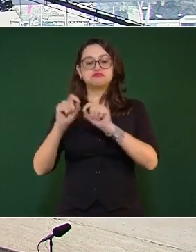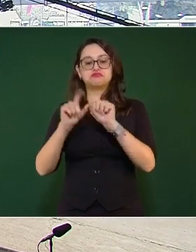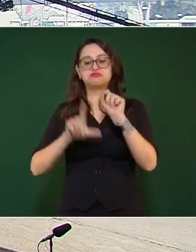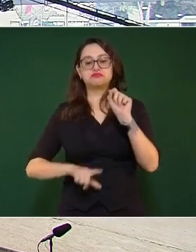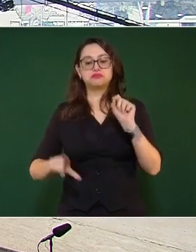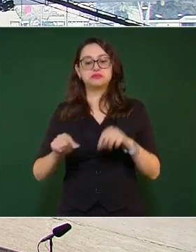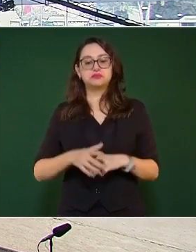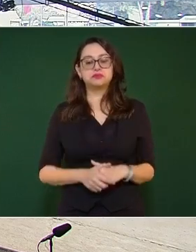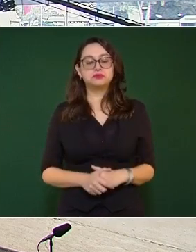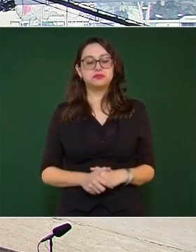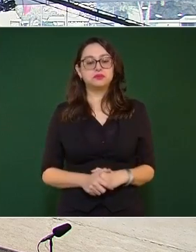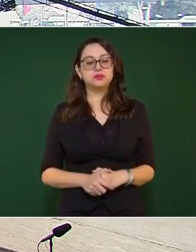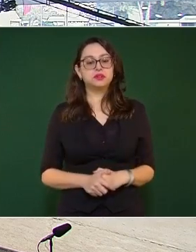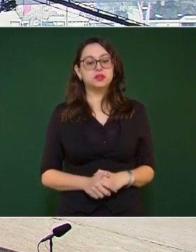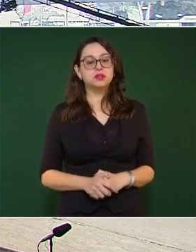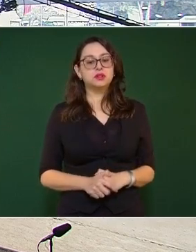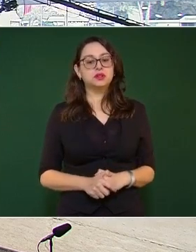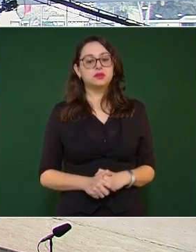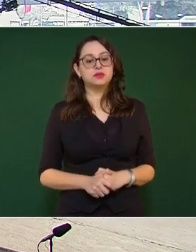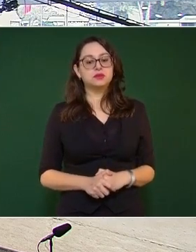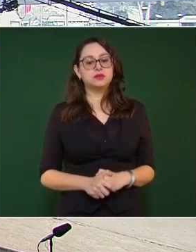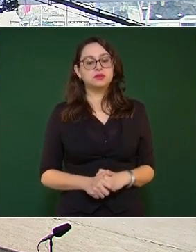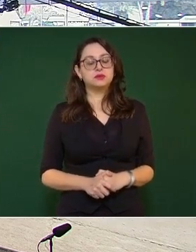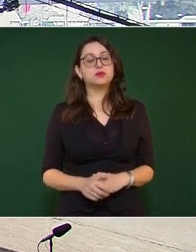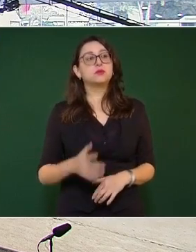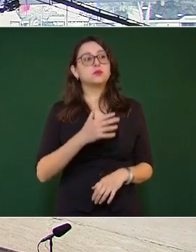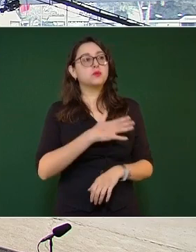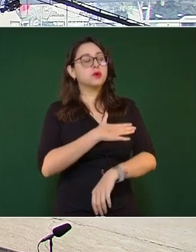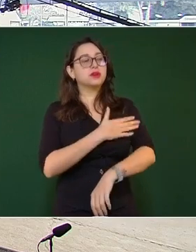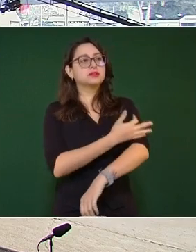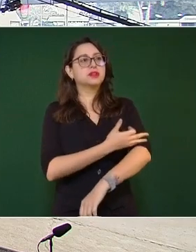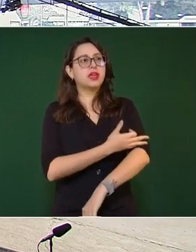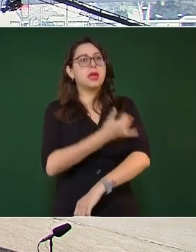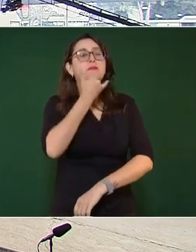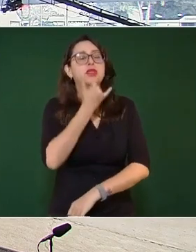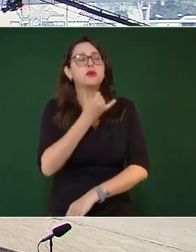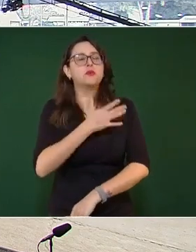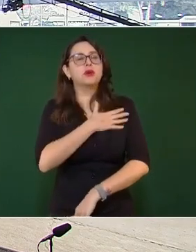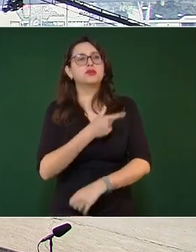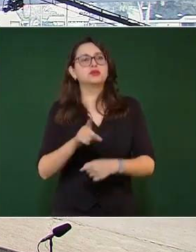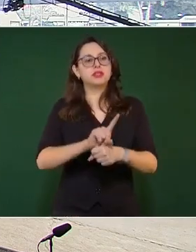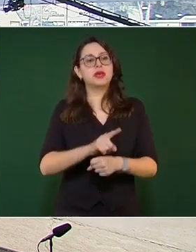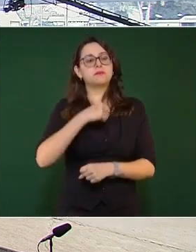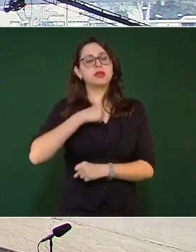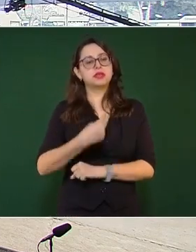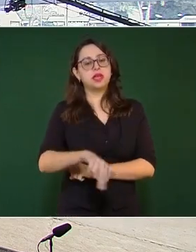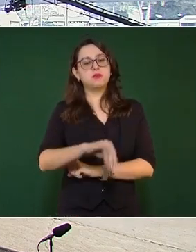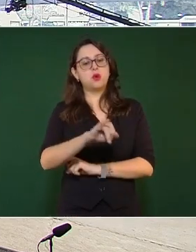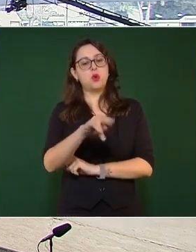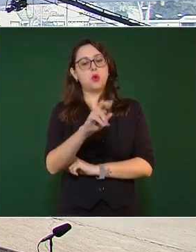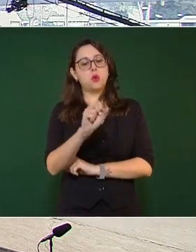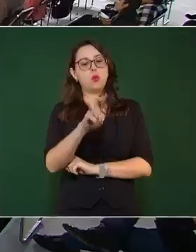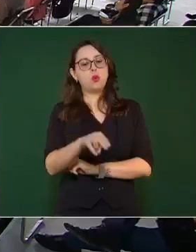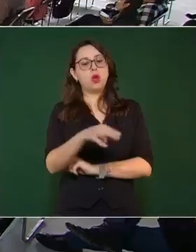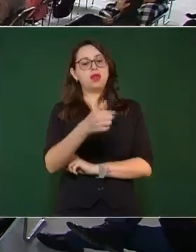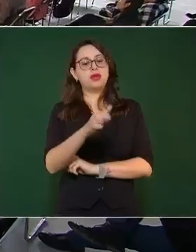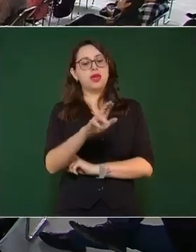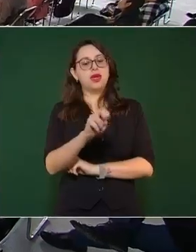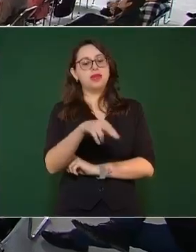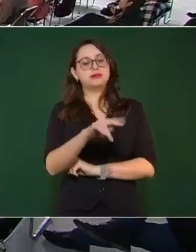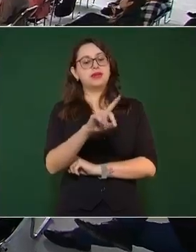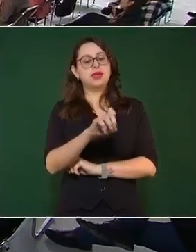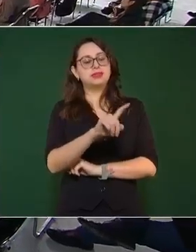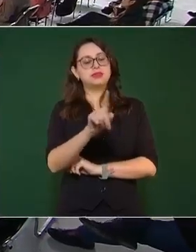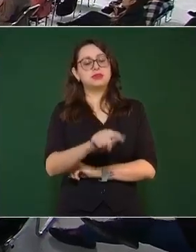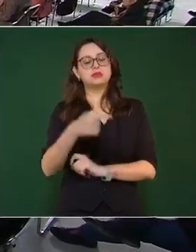Igual, una pregunta. Muy buenas tardes. Buenos días. Juan Hernández, de Diario Basta, de Grupo Cantón, Tabasco